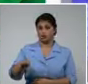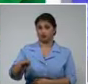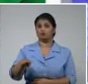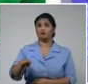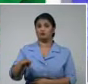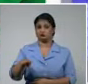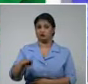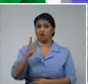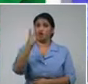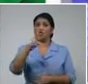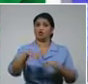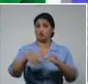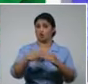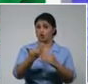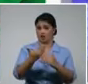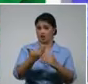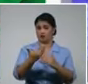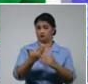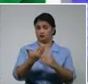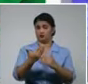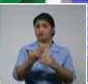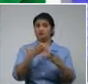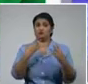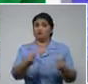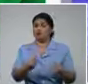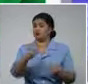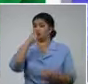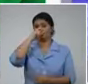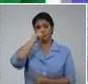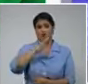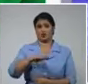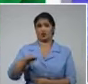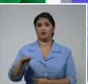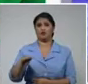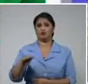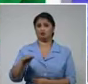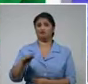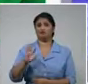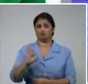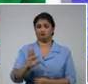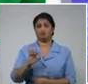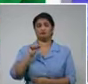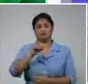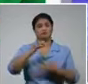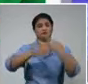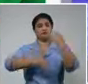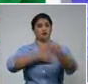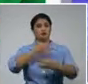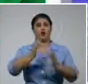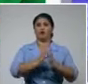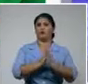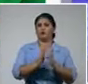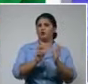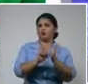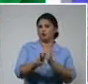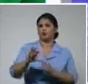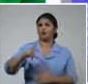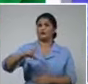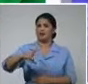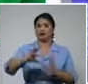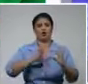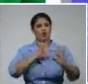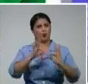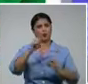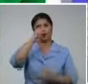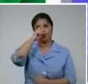48 horas. Realmente es una observación que hay que tener en cuenta para